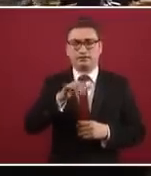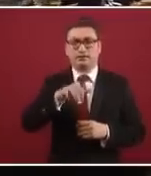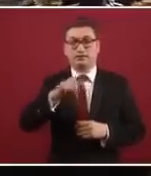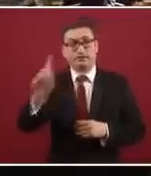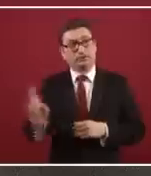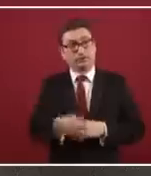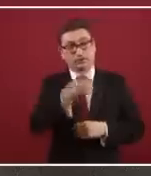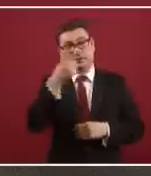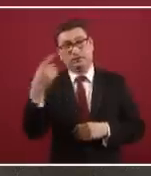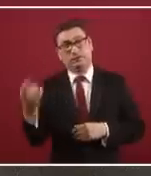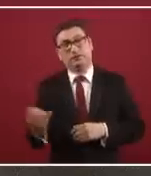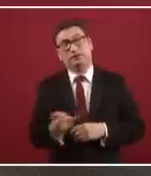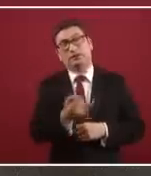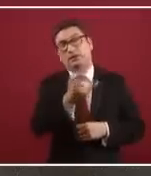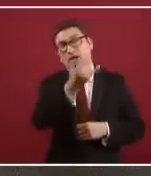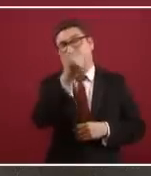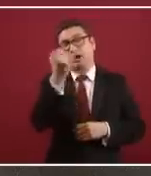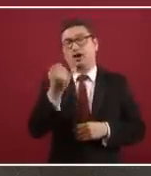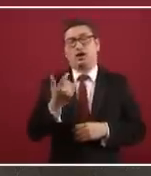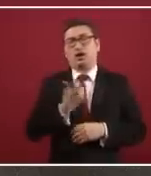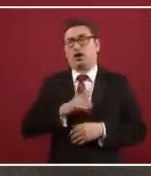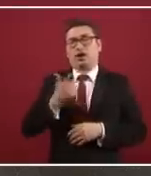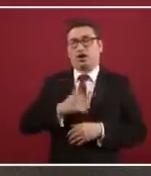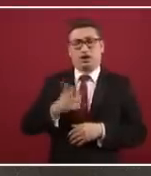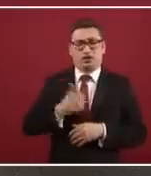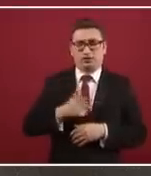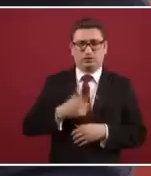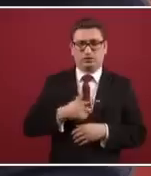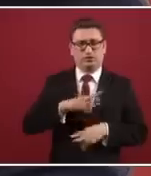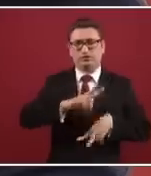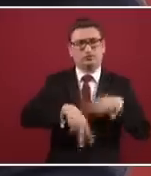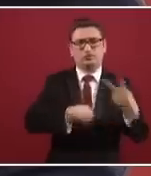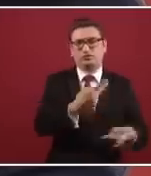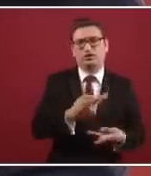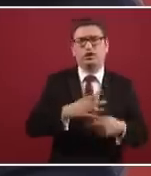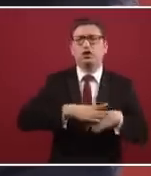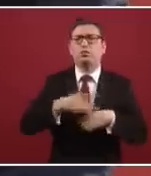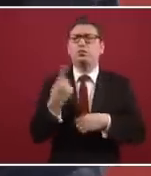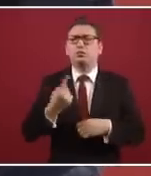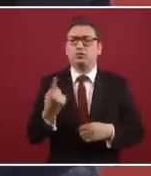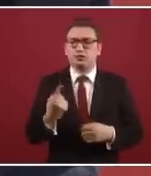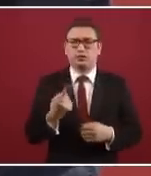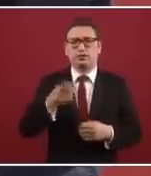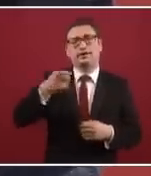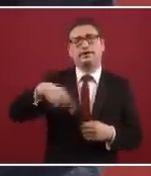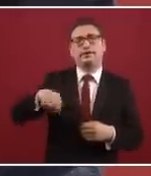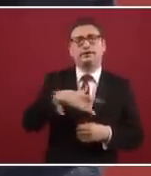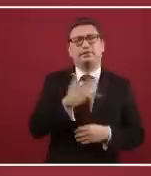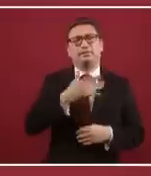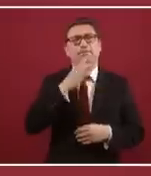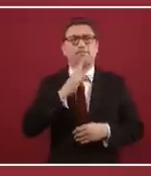ir a las comunidades más apartadas porque les resulta mejor